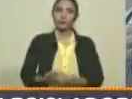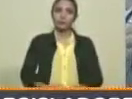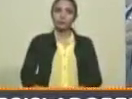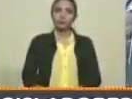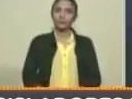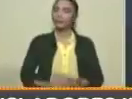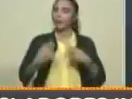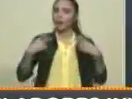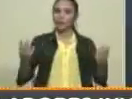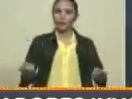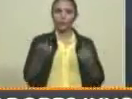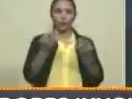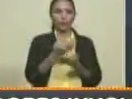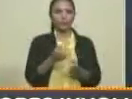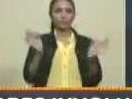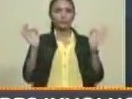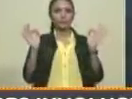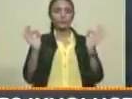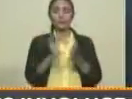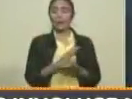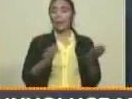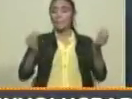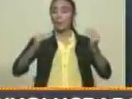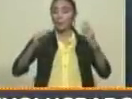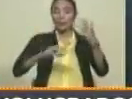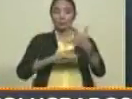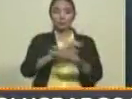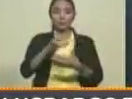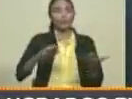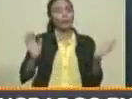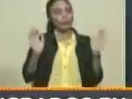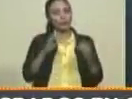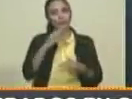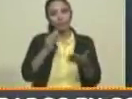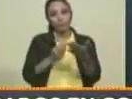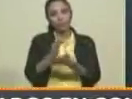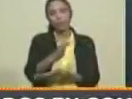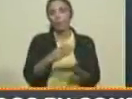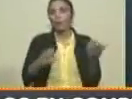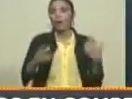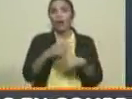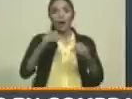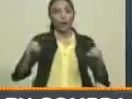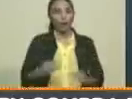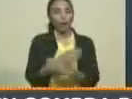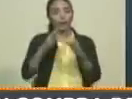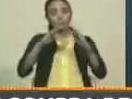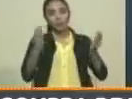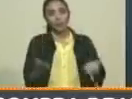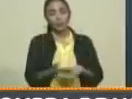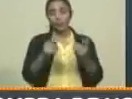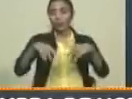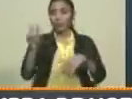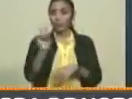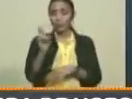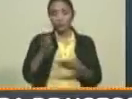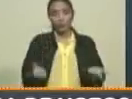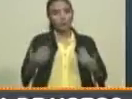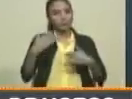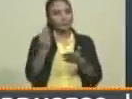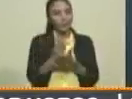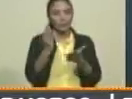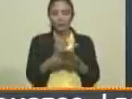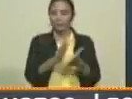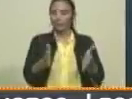una gran victoria y vienen nuevas batallas por la verdad en la OEA y en el mundo. Y Venezuela siempre